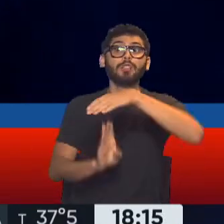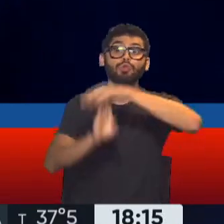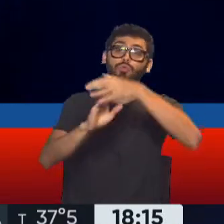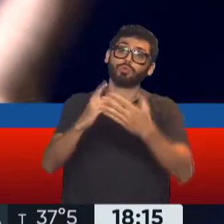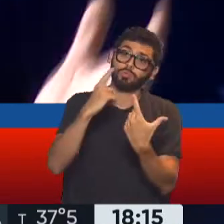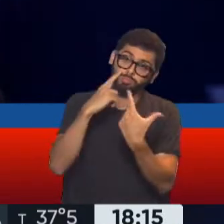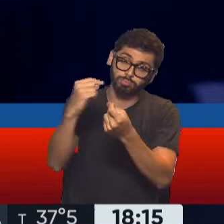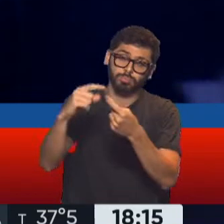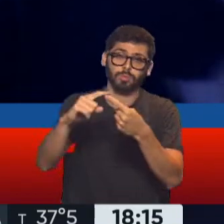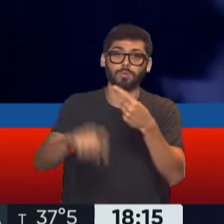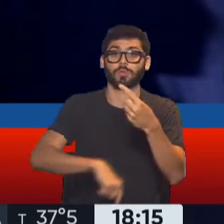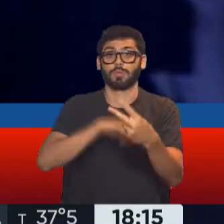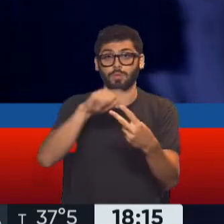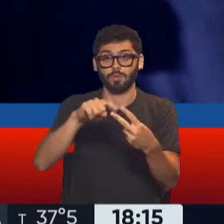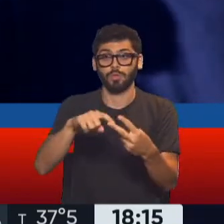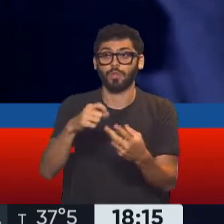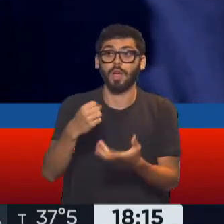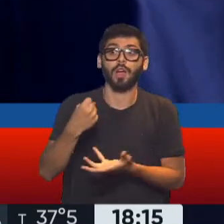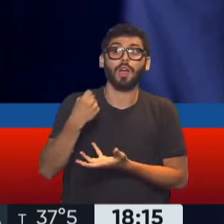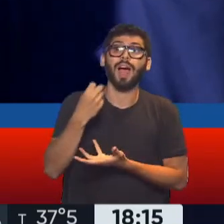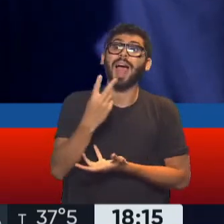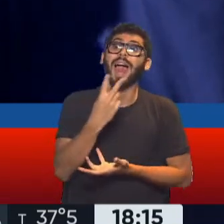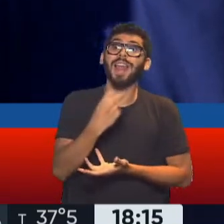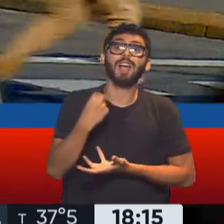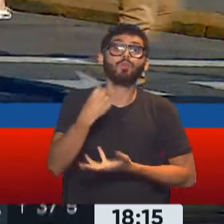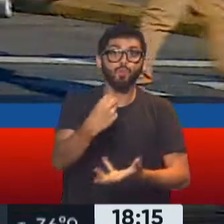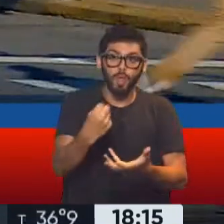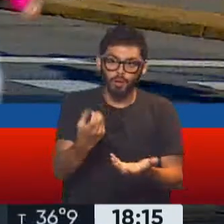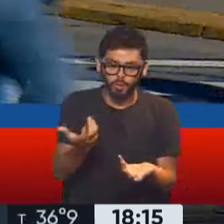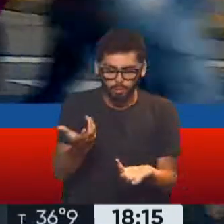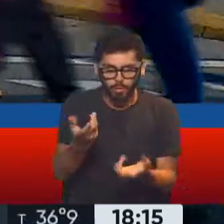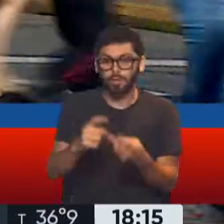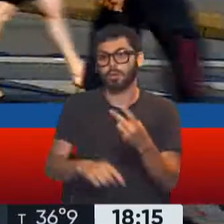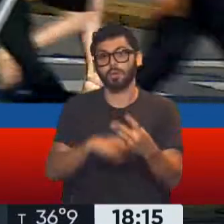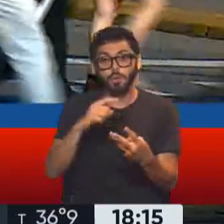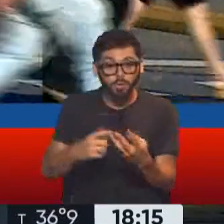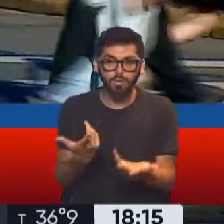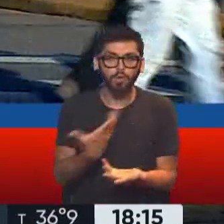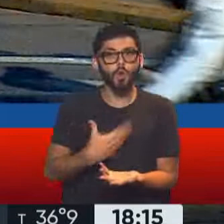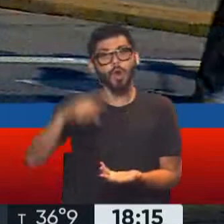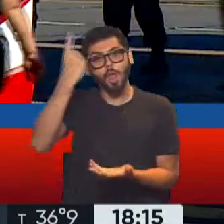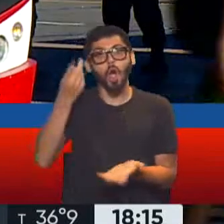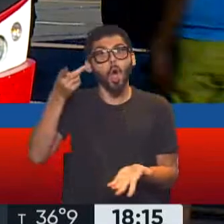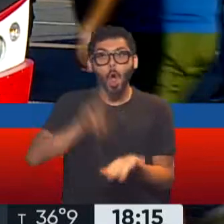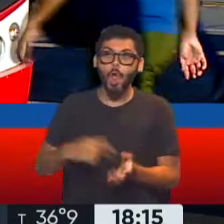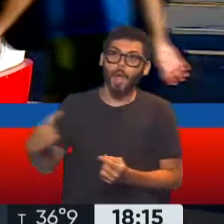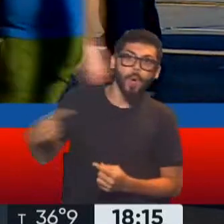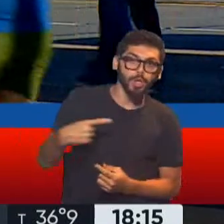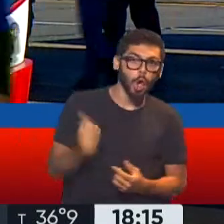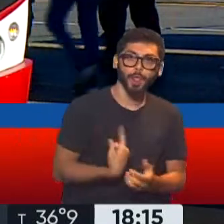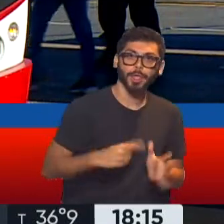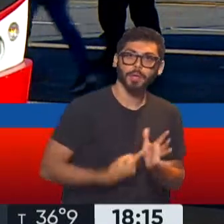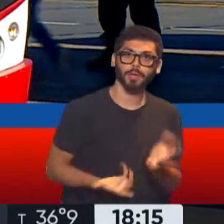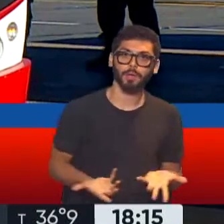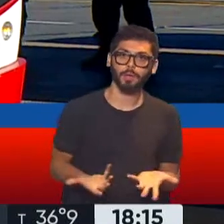Justicia, con esto que se está hablando de los subsidios de la energía. Es otra vez el Gobierno Nacional yendo contra la Ciudad de Buenos Aires. Por otro